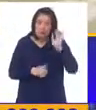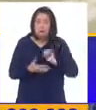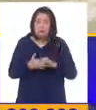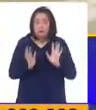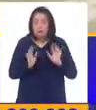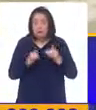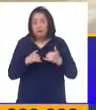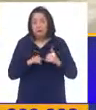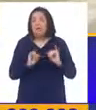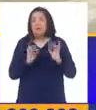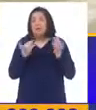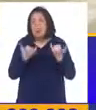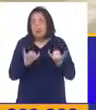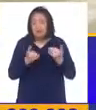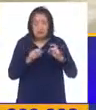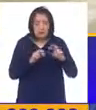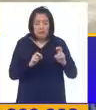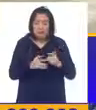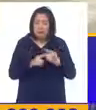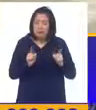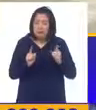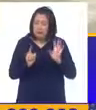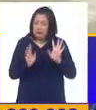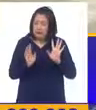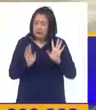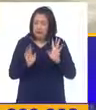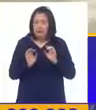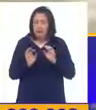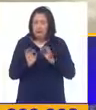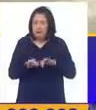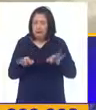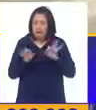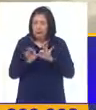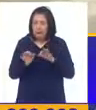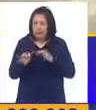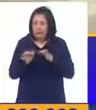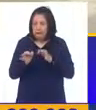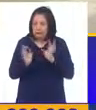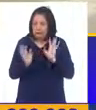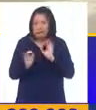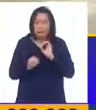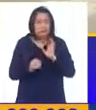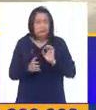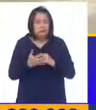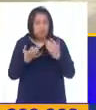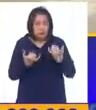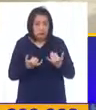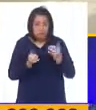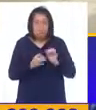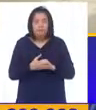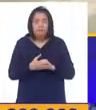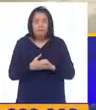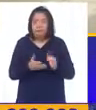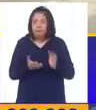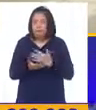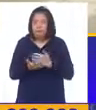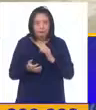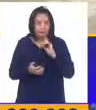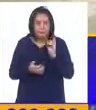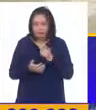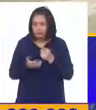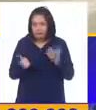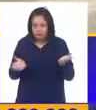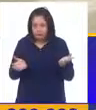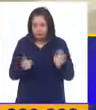esto en investigación, pero hay un detalle bastante importante que tenemos que remarcar. Por el momento no hay una denuncia del